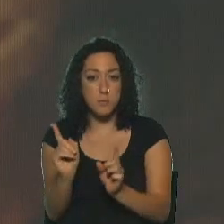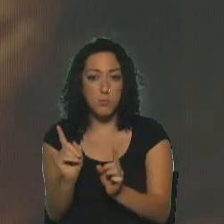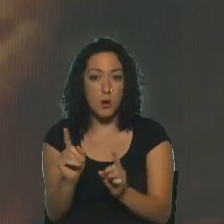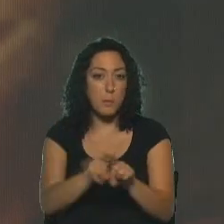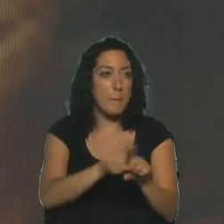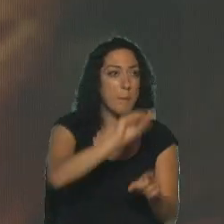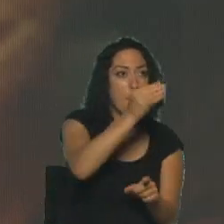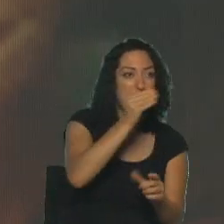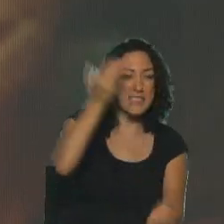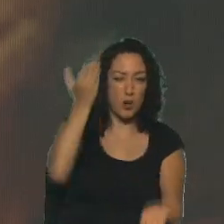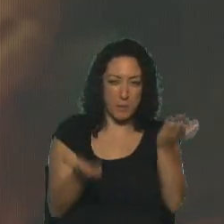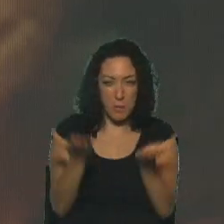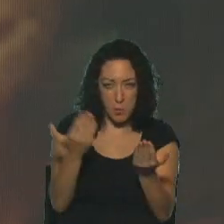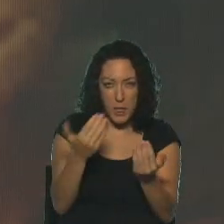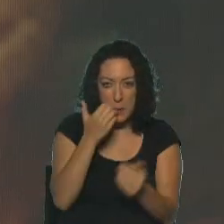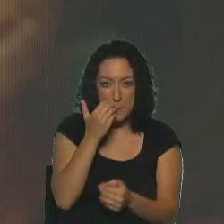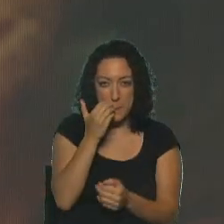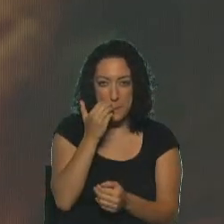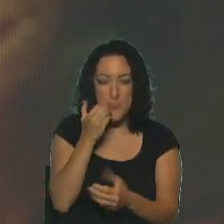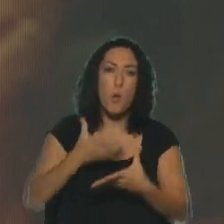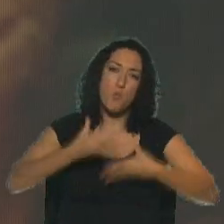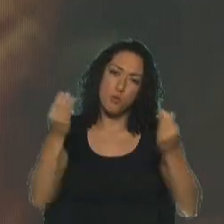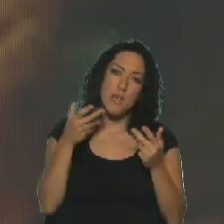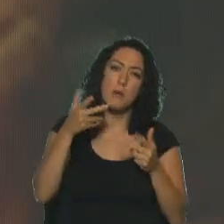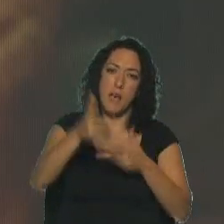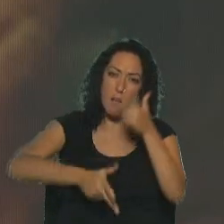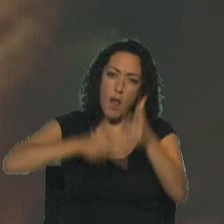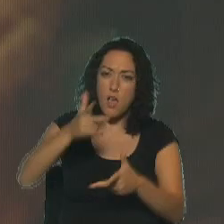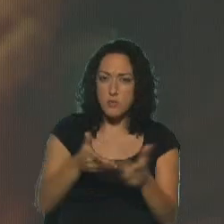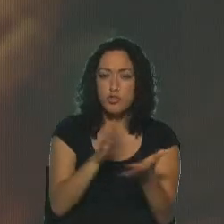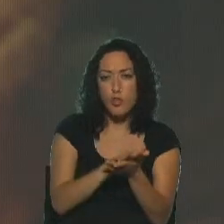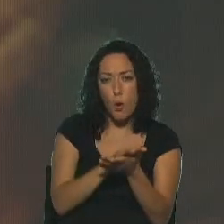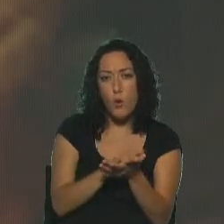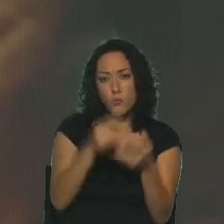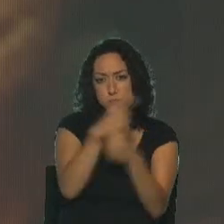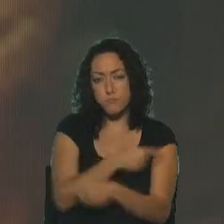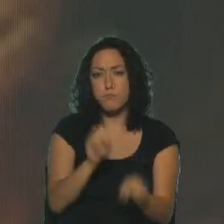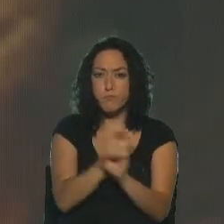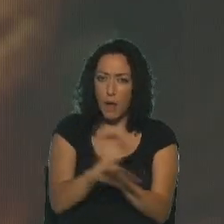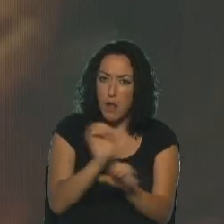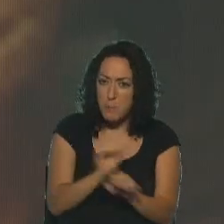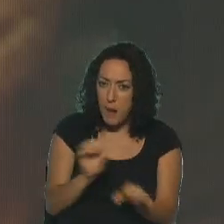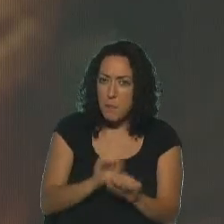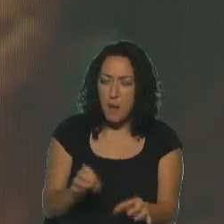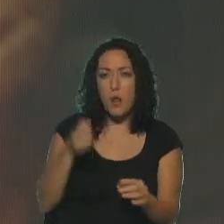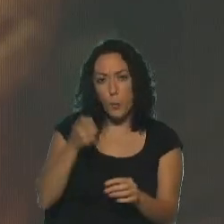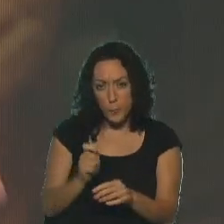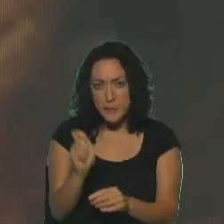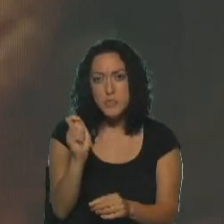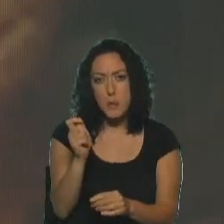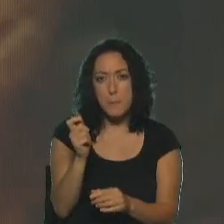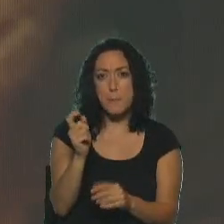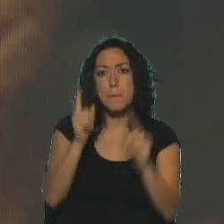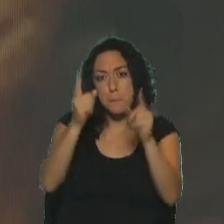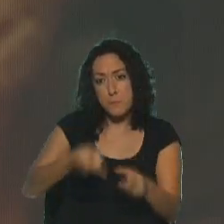en Brasil? Porque hemos repasado y varias veces en tu columna las irregularidades o los aspectos cuestionables de este juicio, incluso